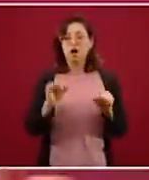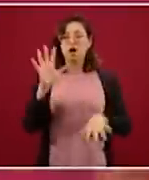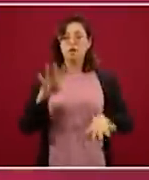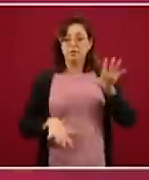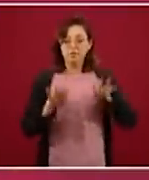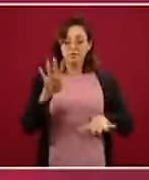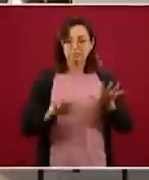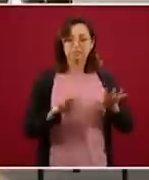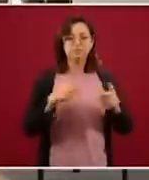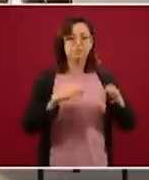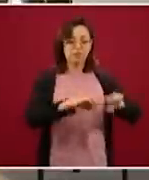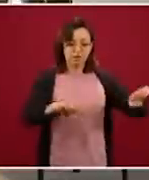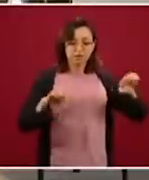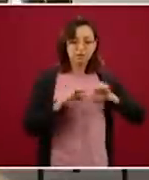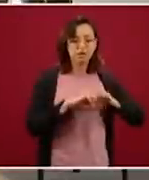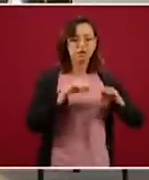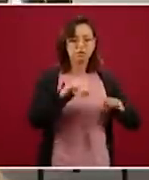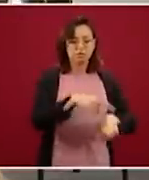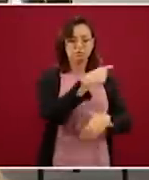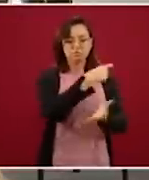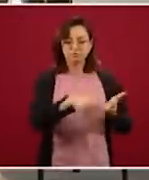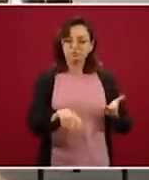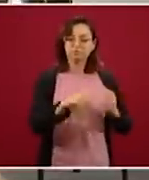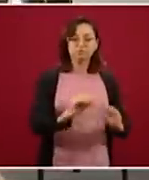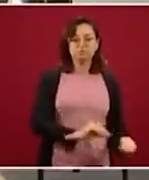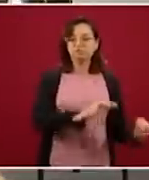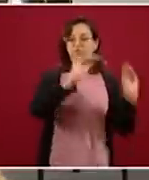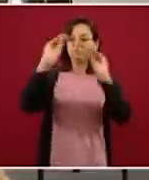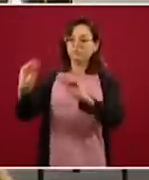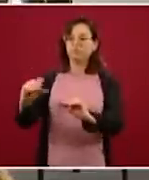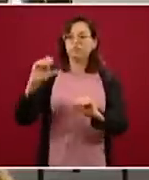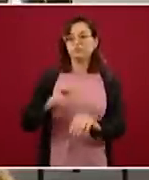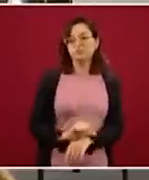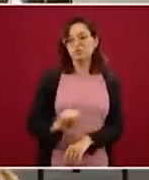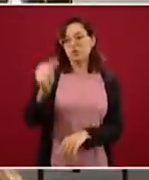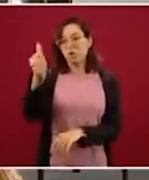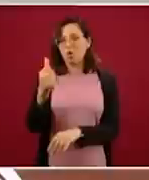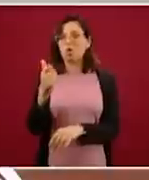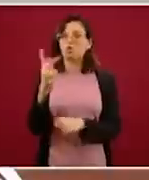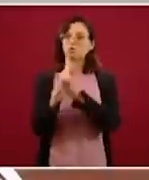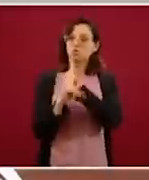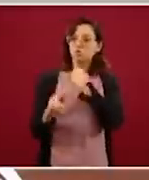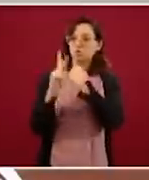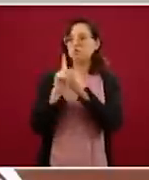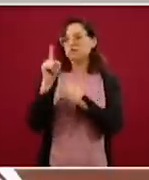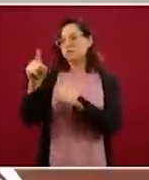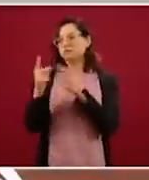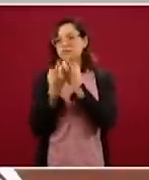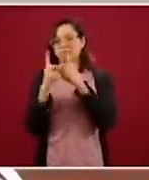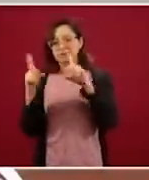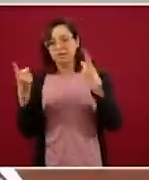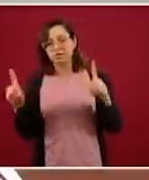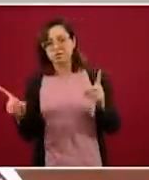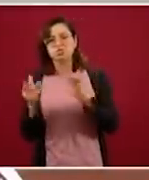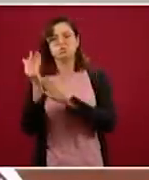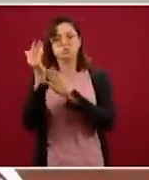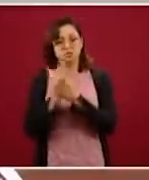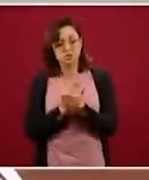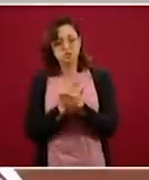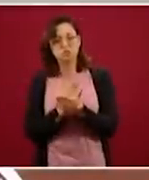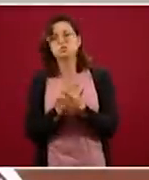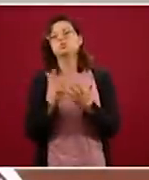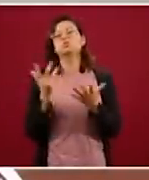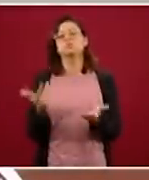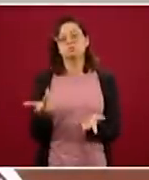segunda división para llevarlos a poblaciones de, digamos, no de tanto desarrollo deportivo ni económico,